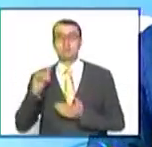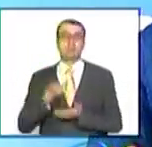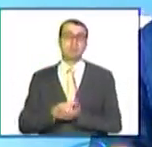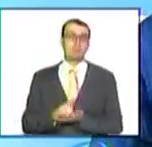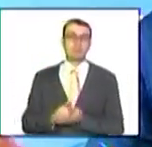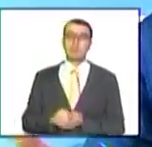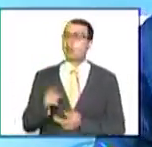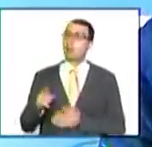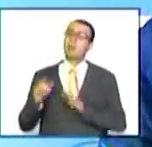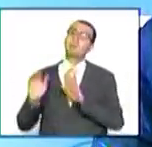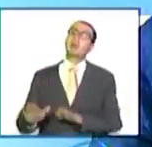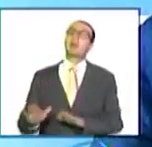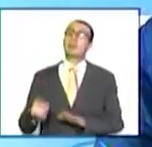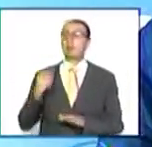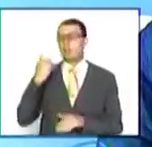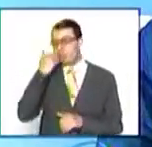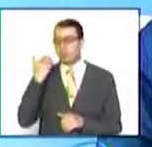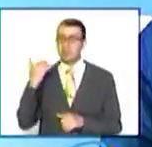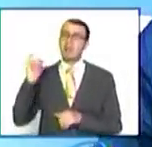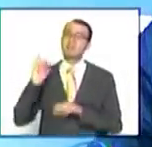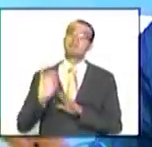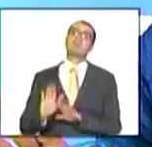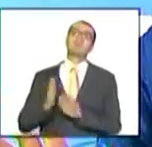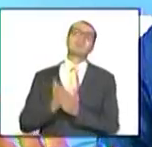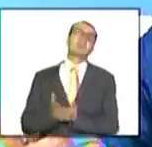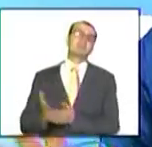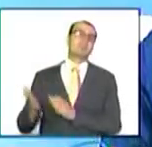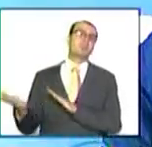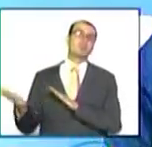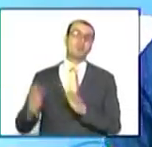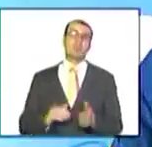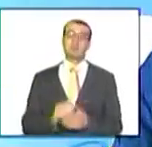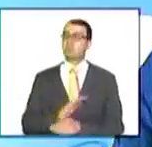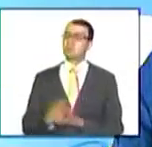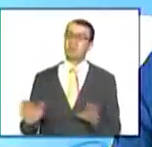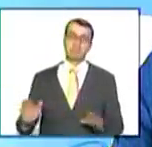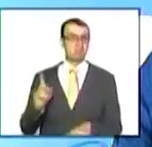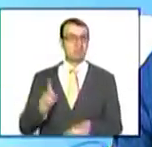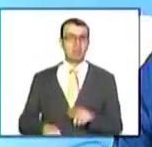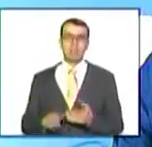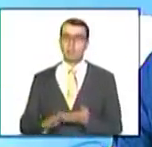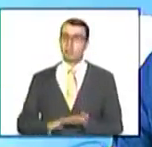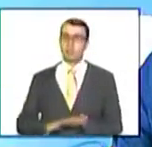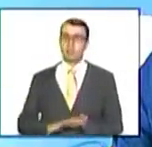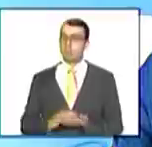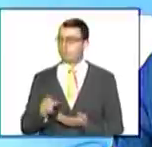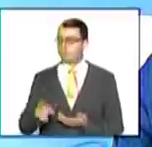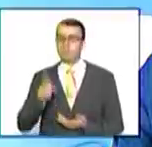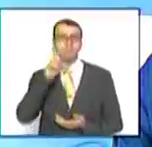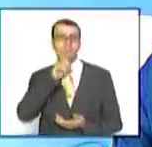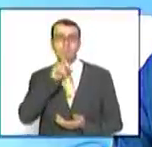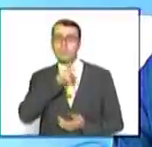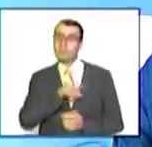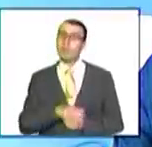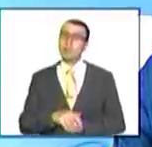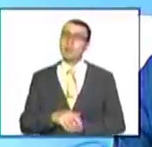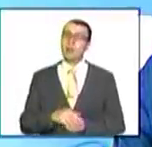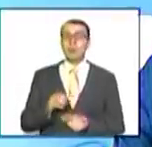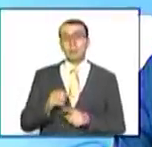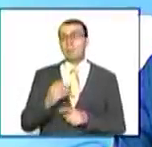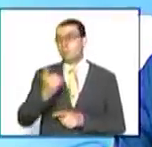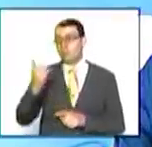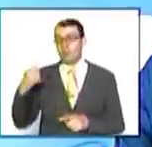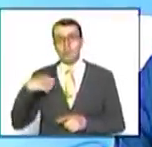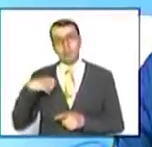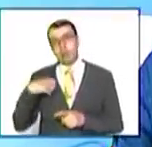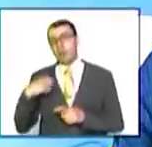ya se quede con su enfermedad, muera con su enfermedad, no, ya no hay más que hacerle. Y no, afortunadamente, pues existen este tipo